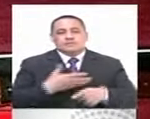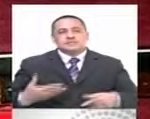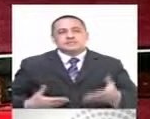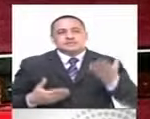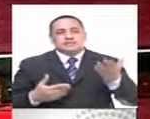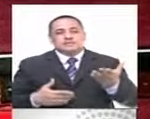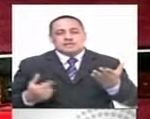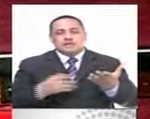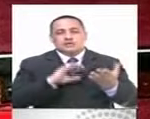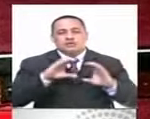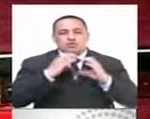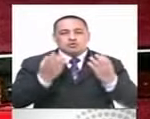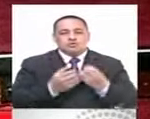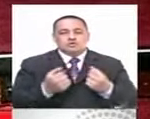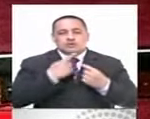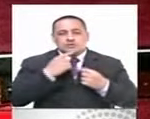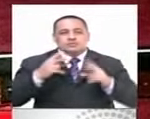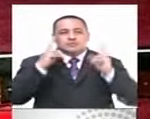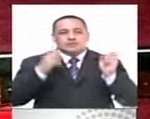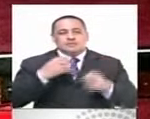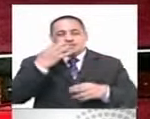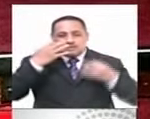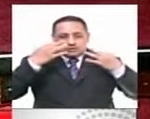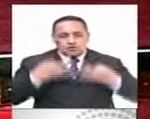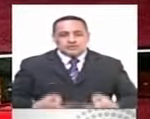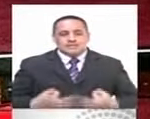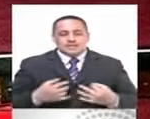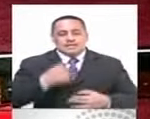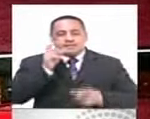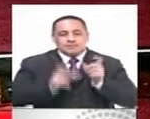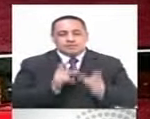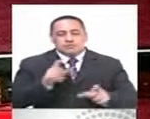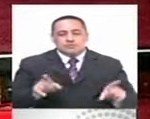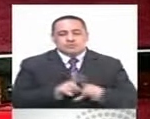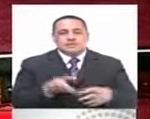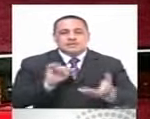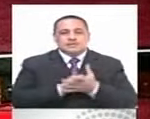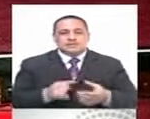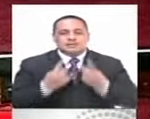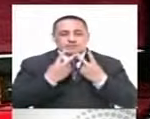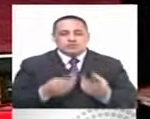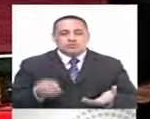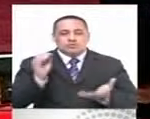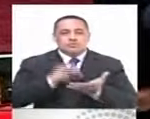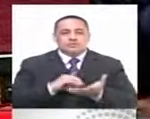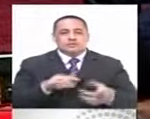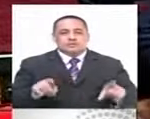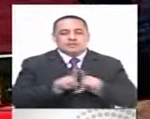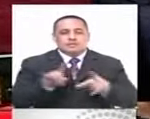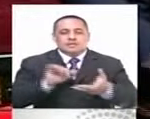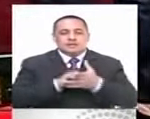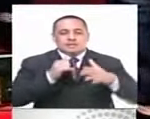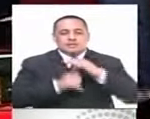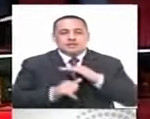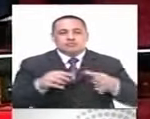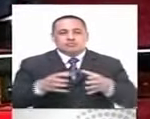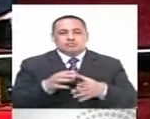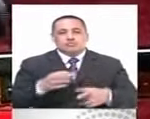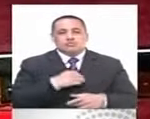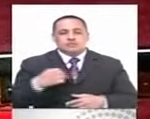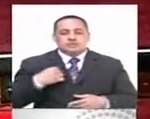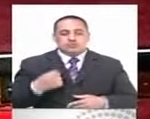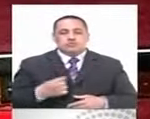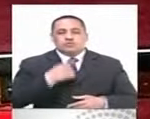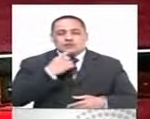presidenta, es el tema de la idoneidad de los funcionarios, y eso se ha repetido en el gabinete, y tengo